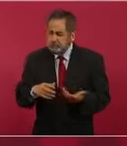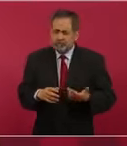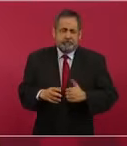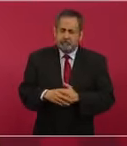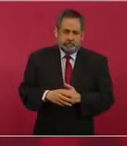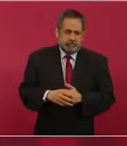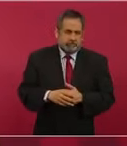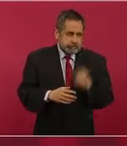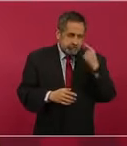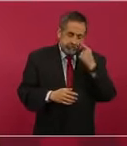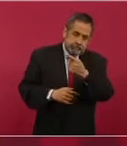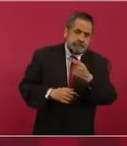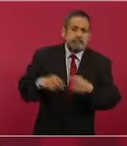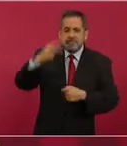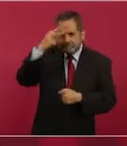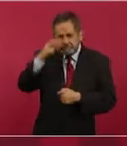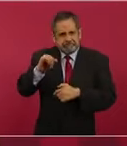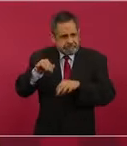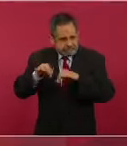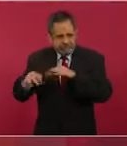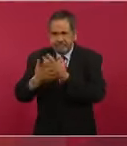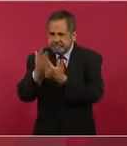Eso no lo ven.